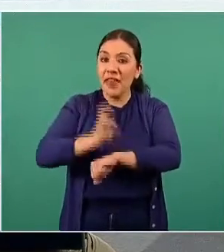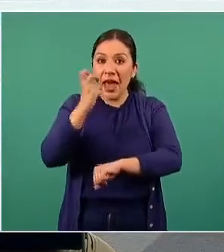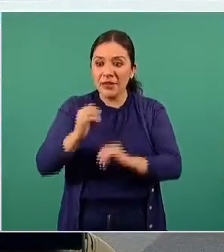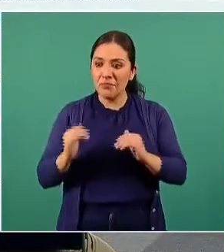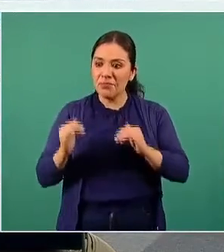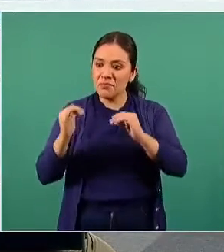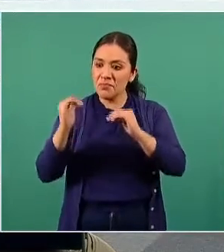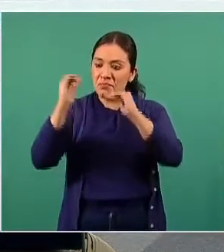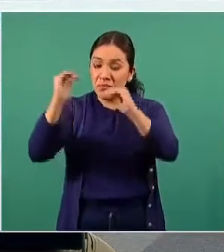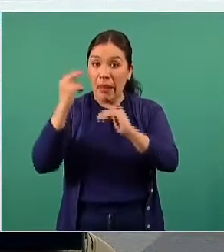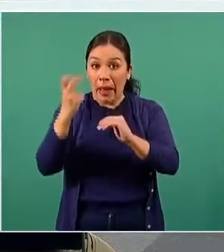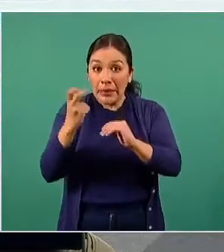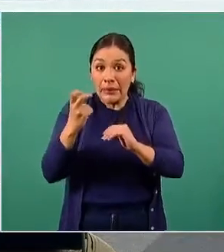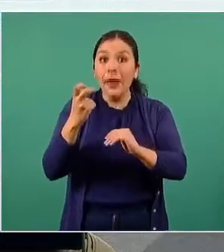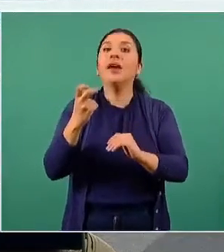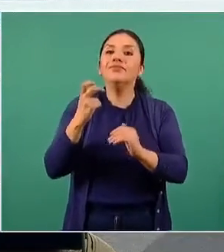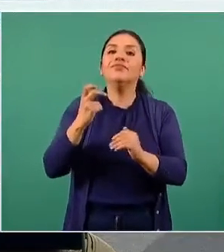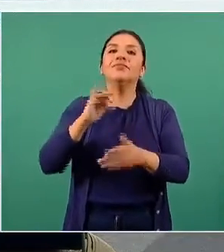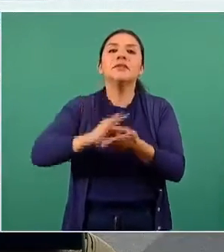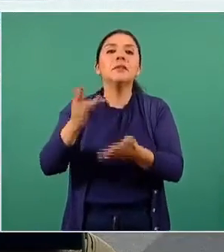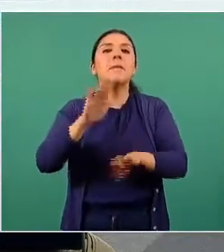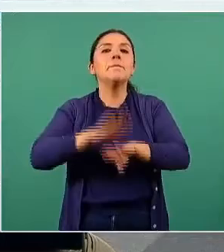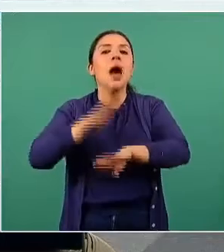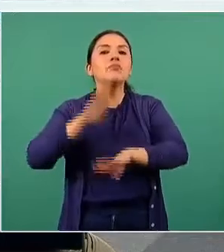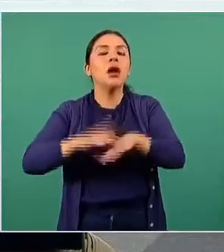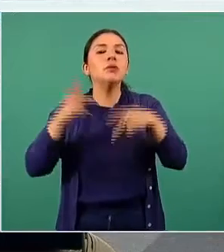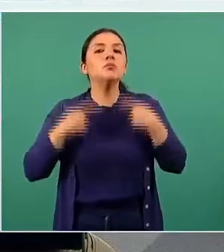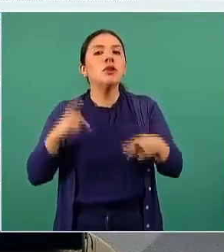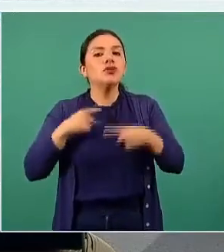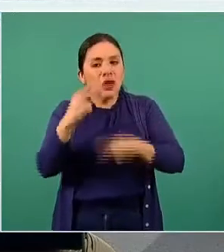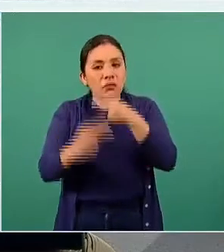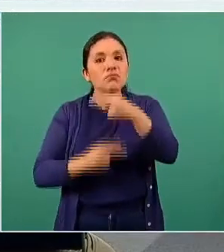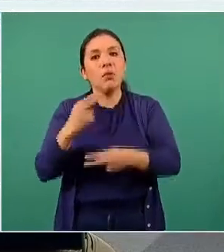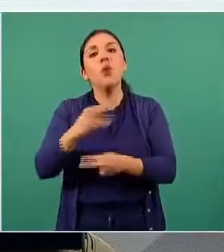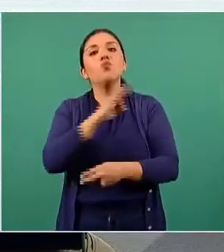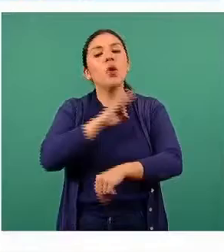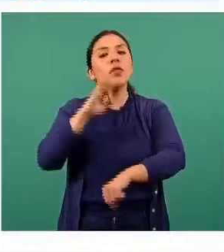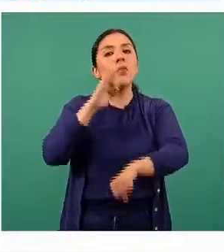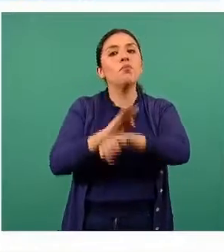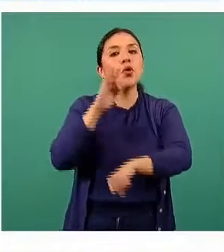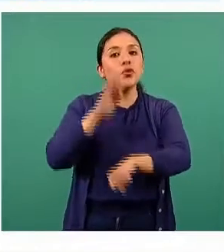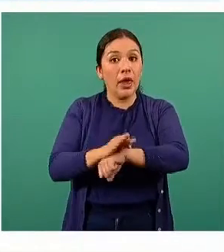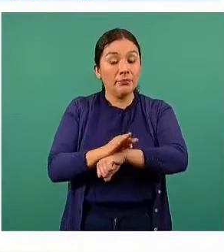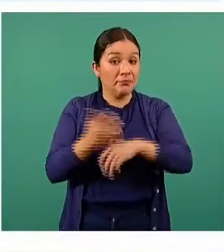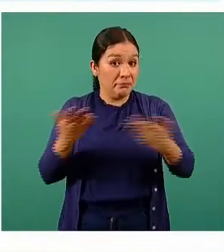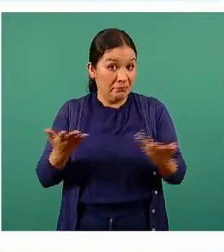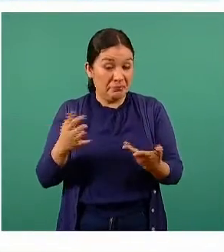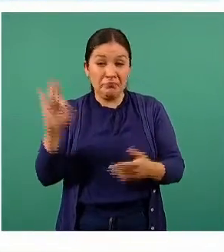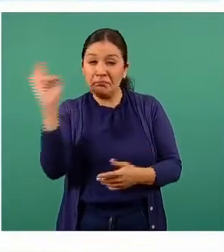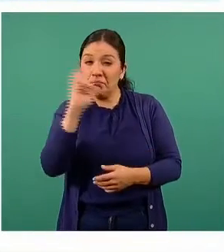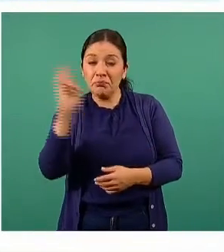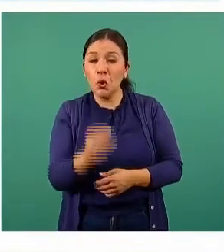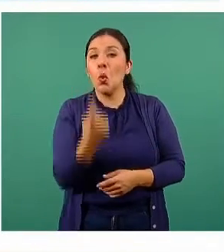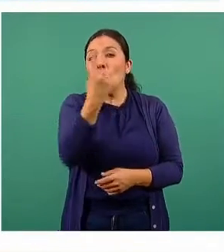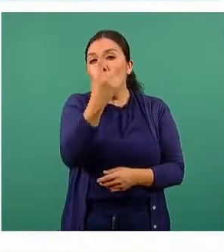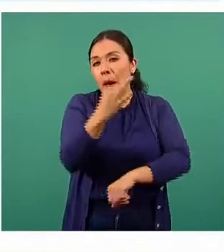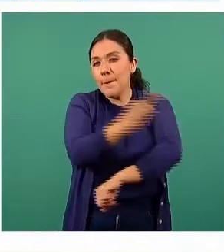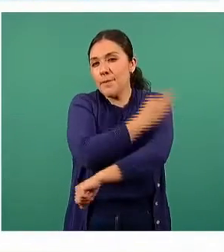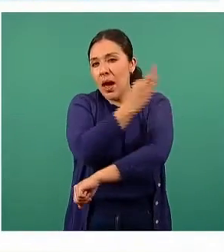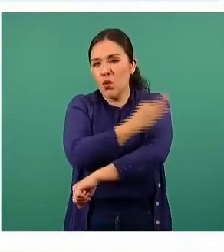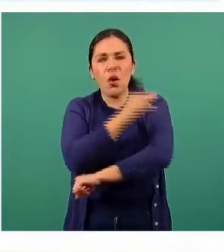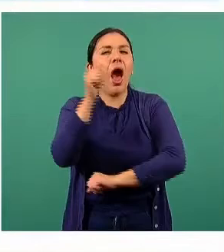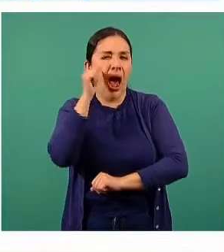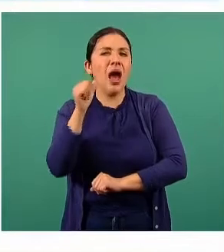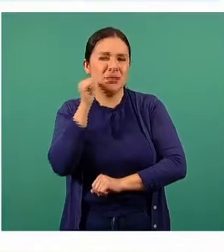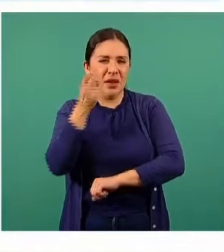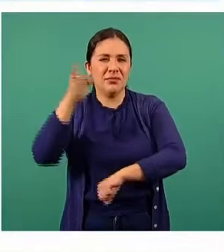medida que esto va aumentando, pues cada vez más y más personas van siendo protegidas, al menos con una dosis al corte del día